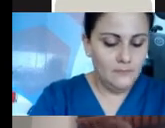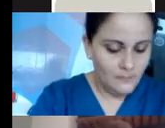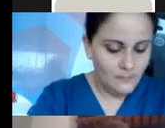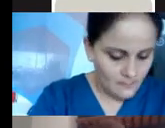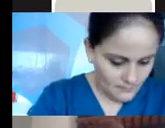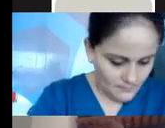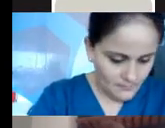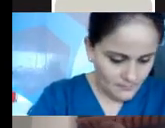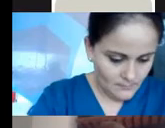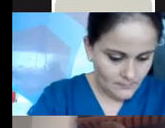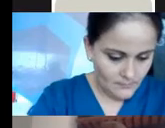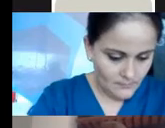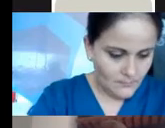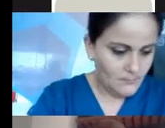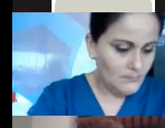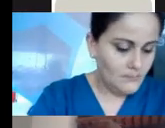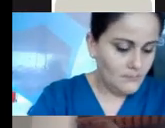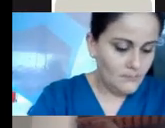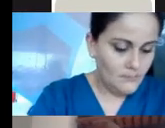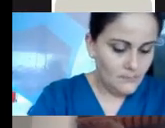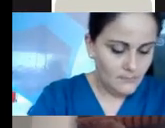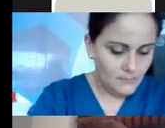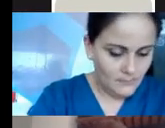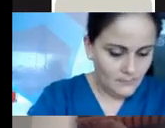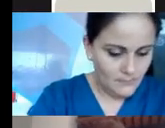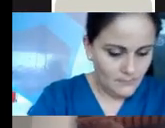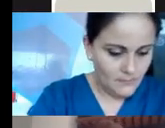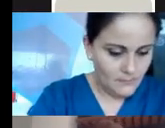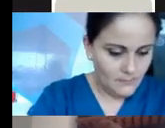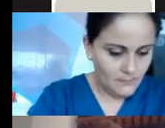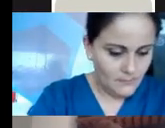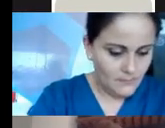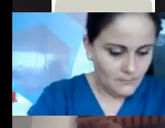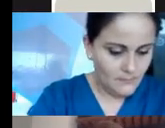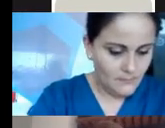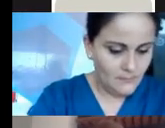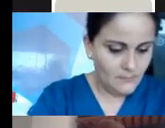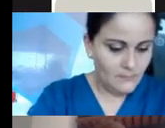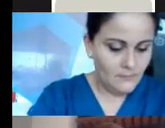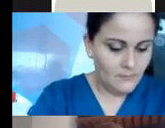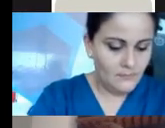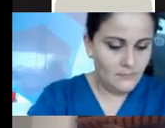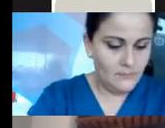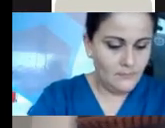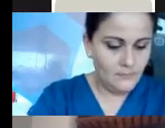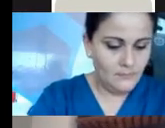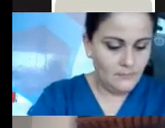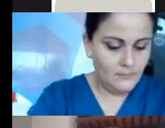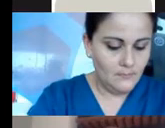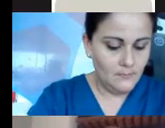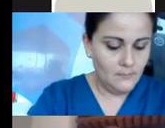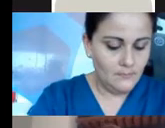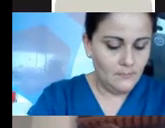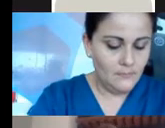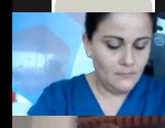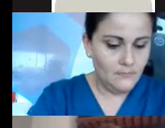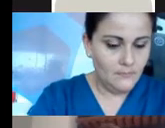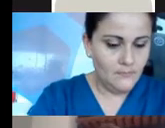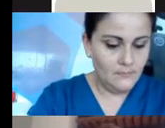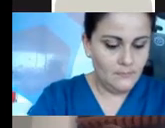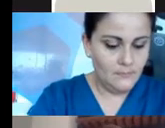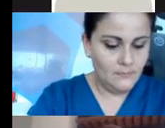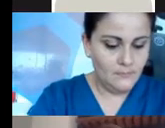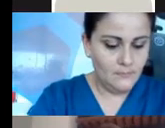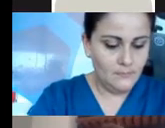como nuestros pacientes. Y también entender de dónde hay que hacer el tiraje, de dónde hay que tirar, si tengo que alinear